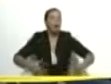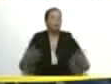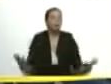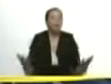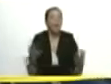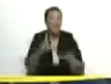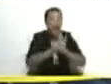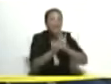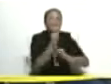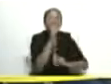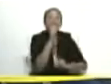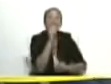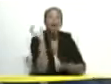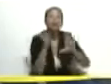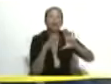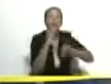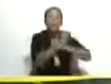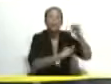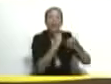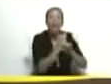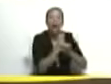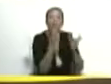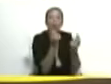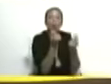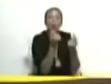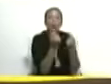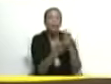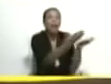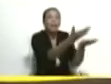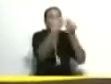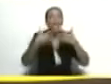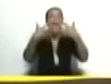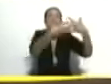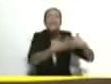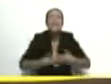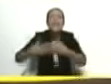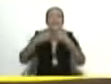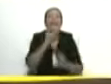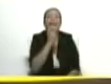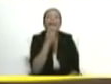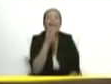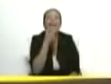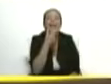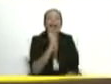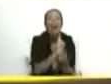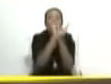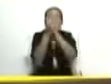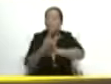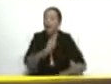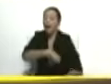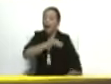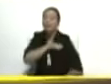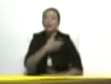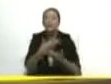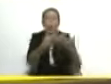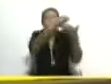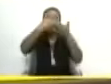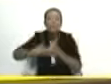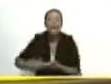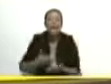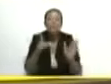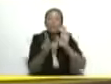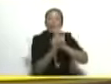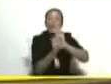Las leyes las hacía el Fondo Monetario Internacional y las traía en inglés. Muchas veces trajeron